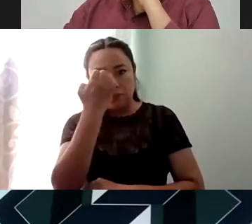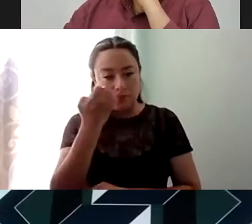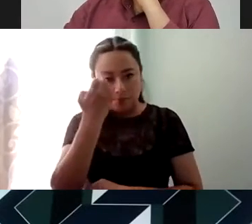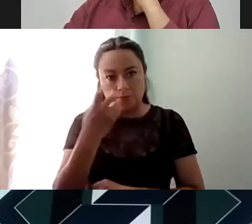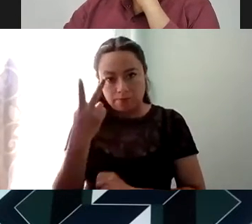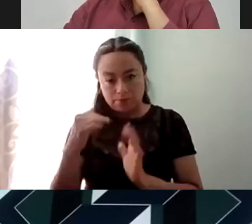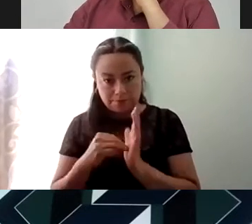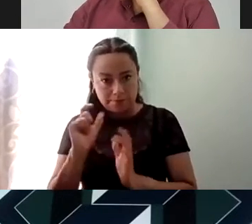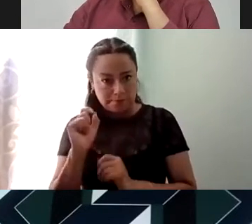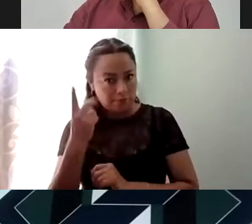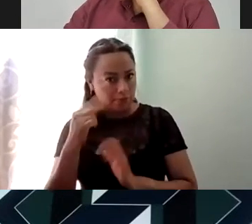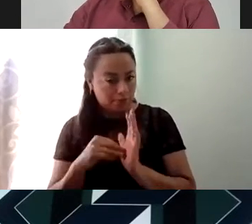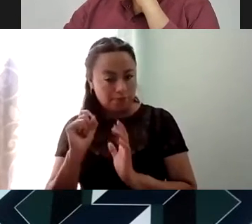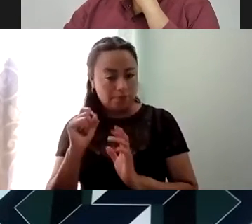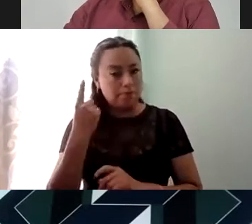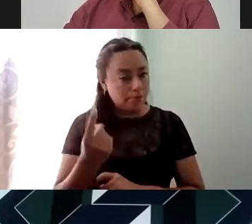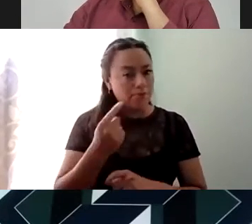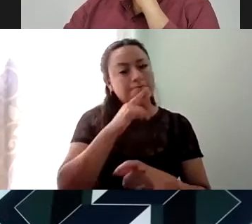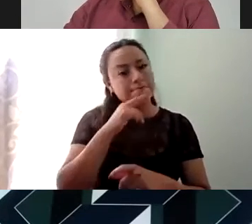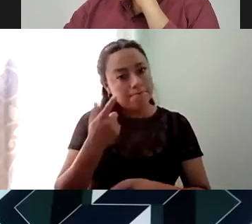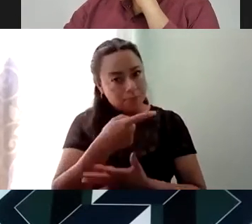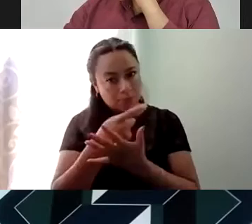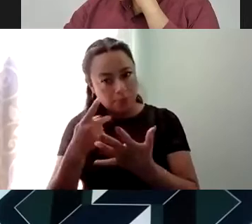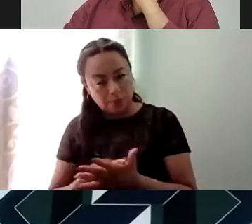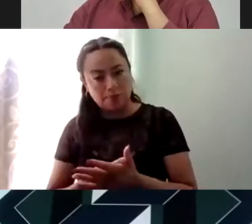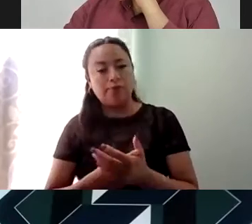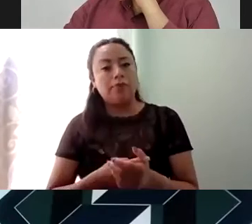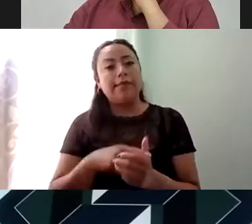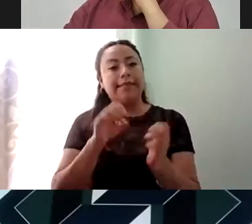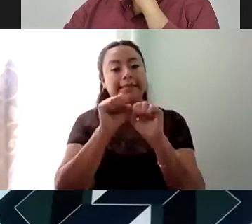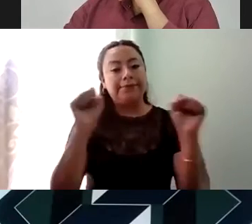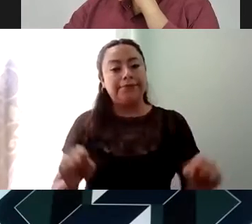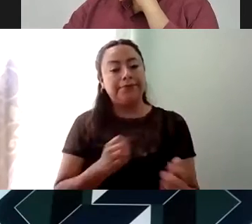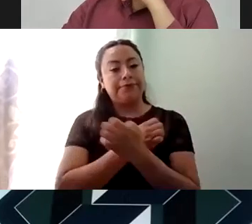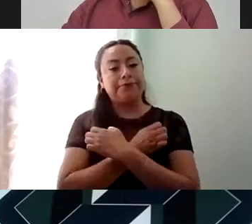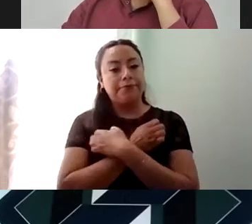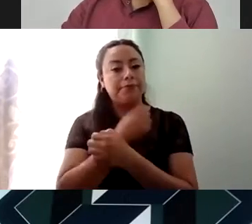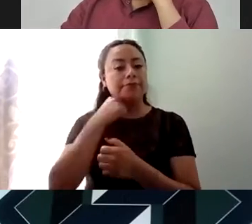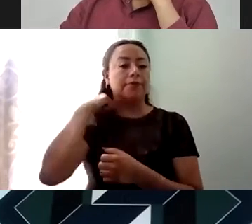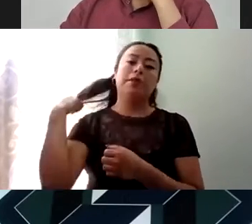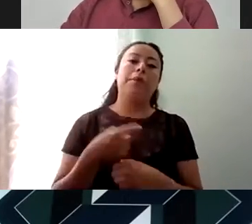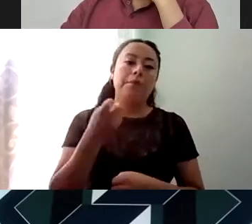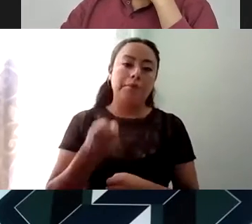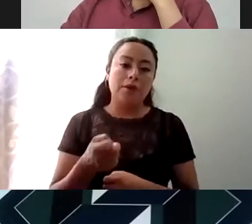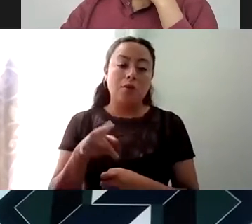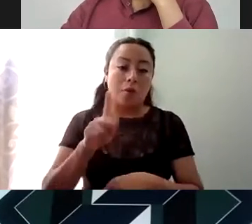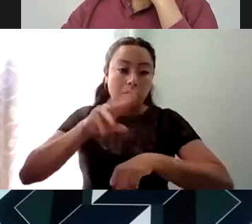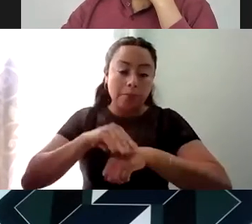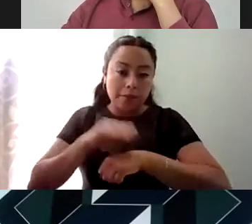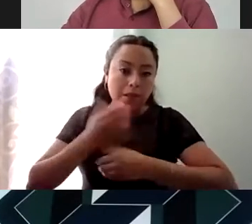mejores articulación en el sistema educativo, pero que aún así no permite la retroalimentación,